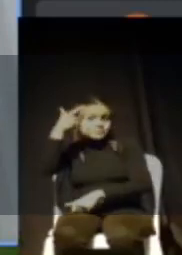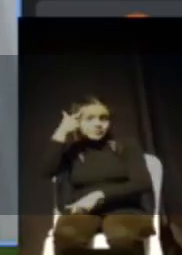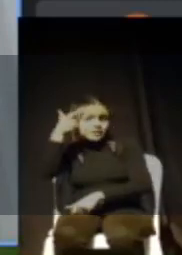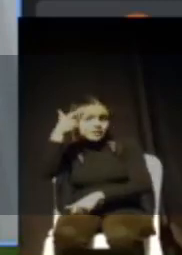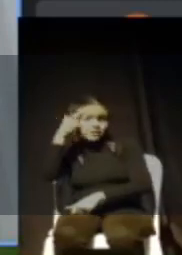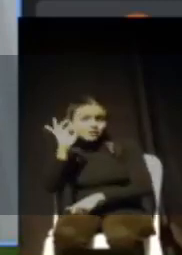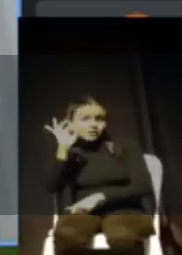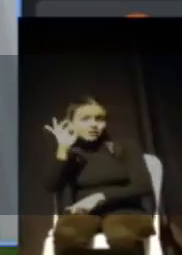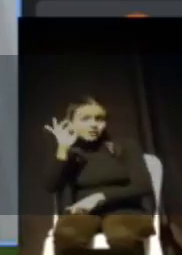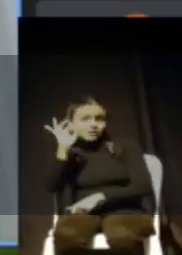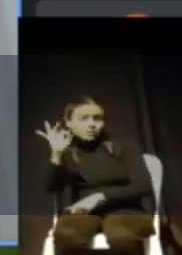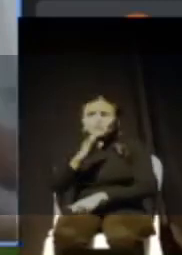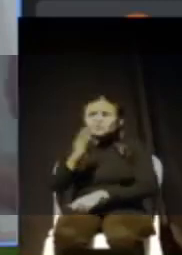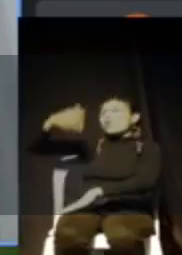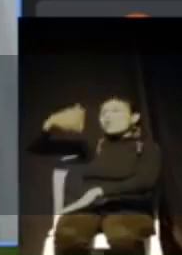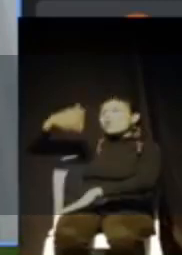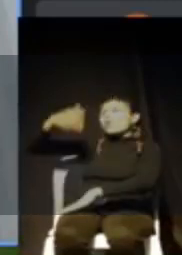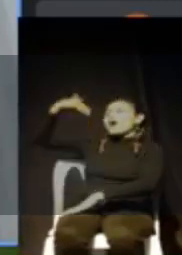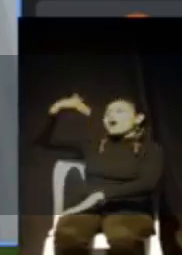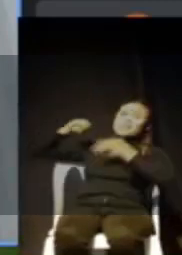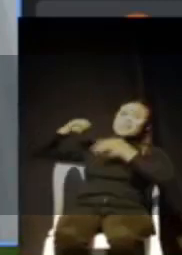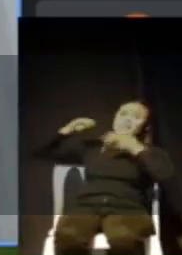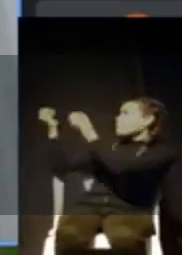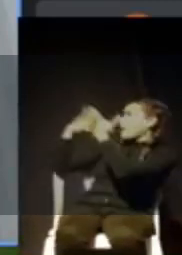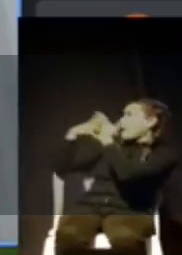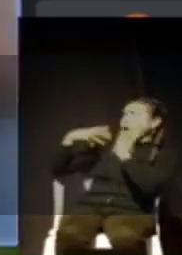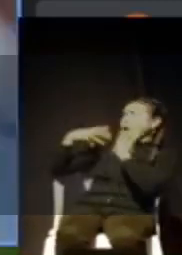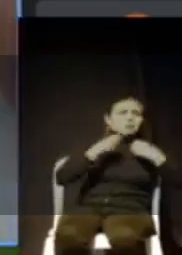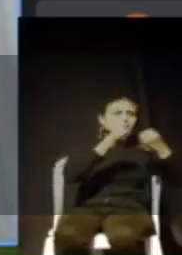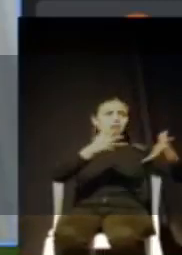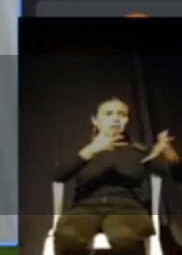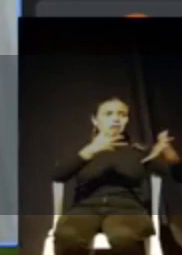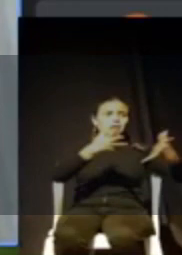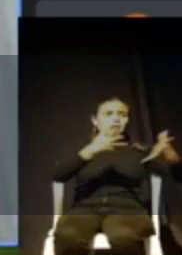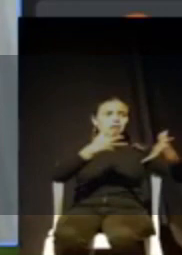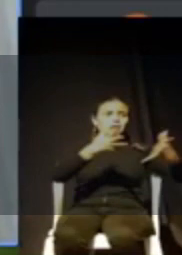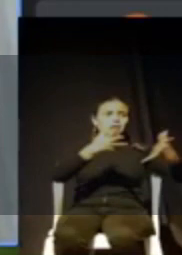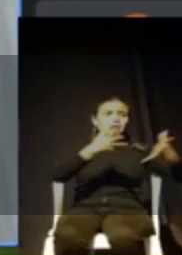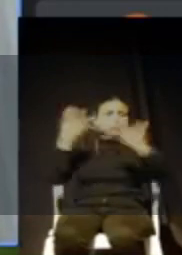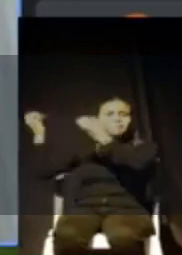lo planteaban al principio, no un reproductor de unas